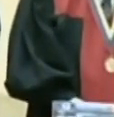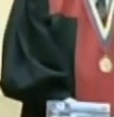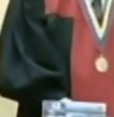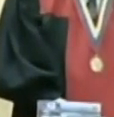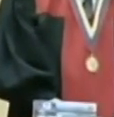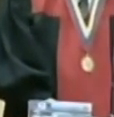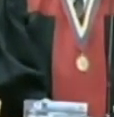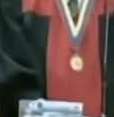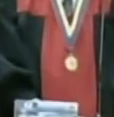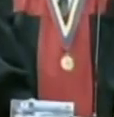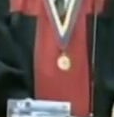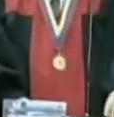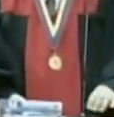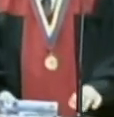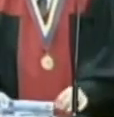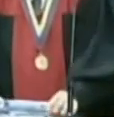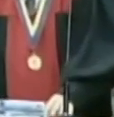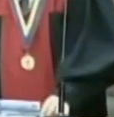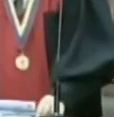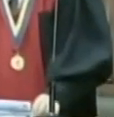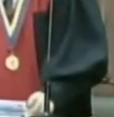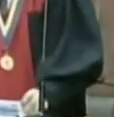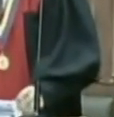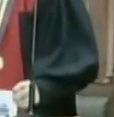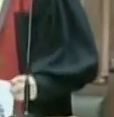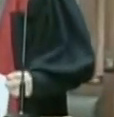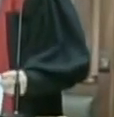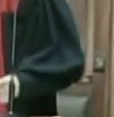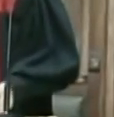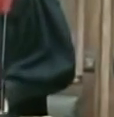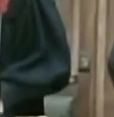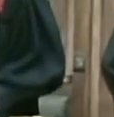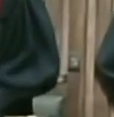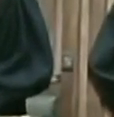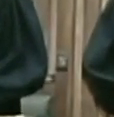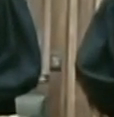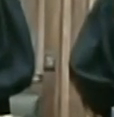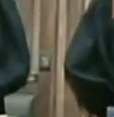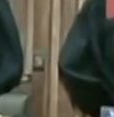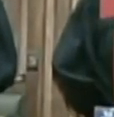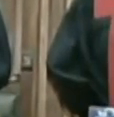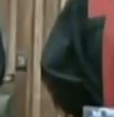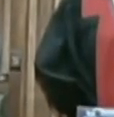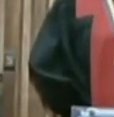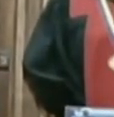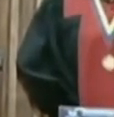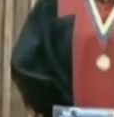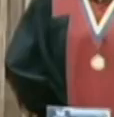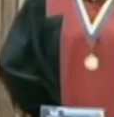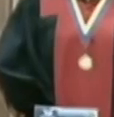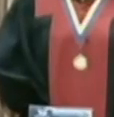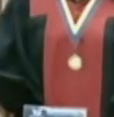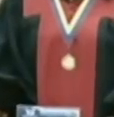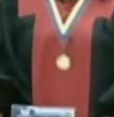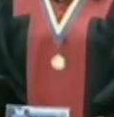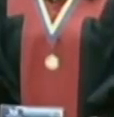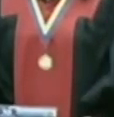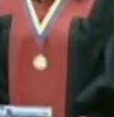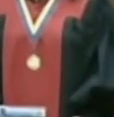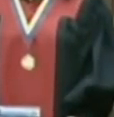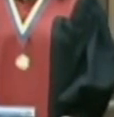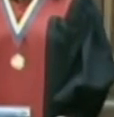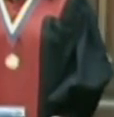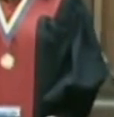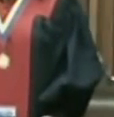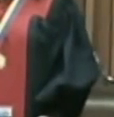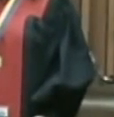Supremo de Justicia. En breve momento vamos a escuchar declaraciones del magistrado Juan José Mendoza, quien es el presidente de la Sala